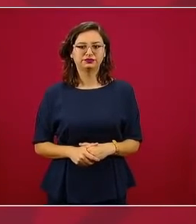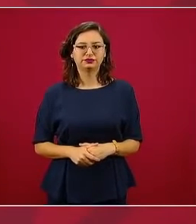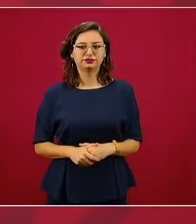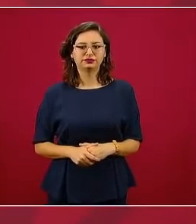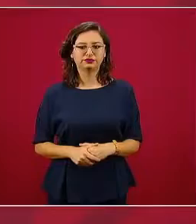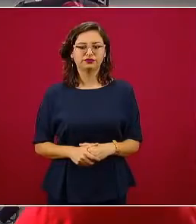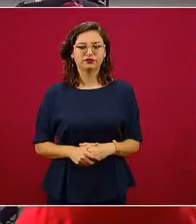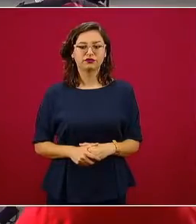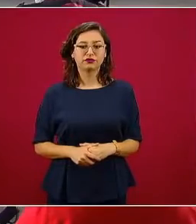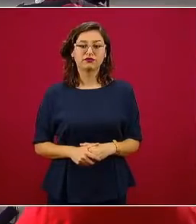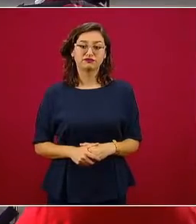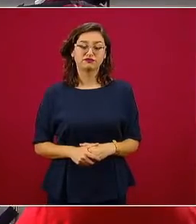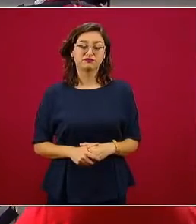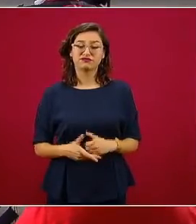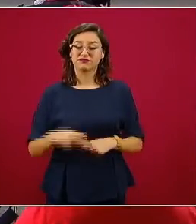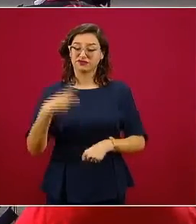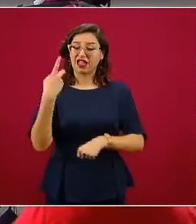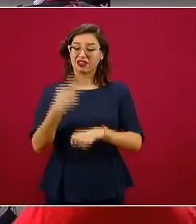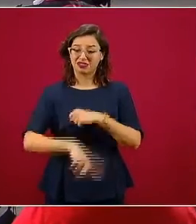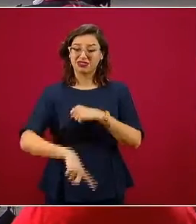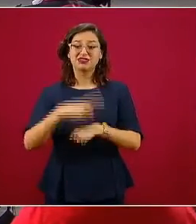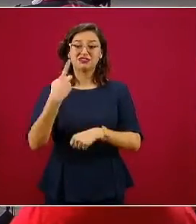Eso nos afecta.